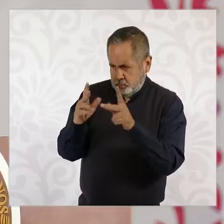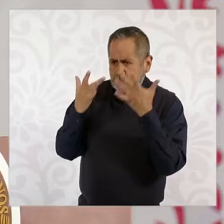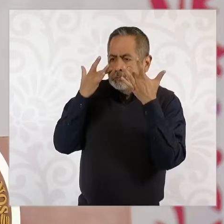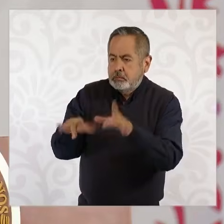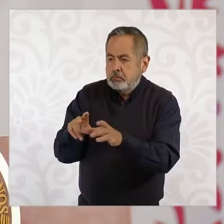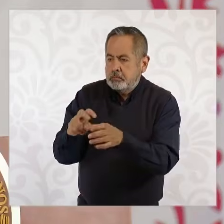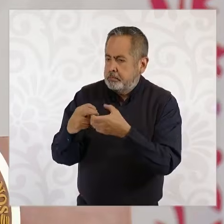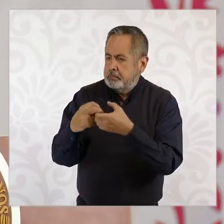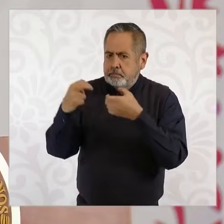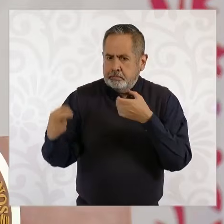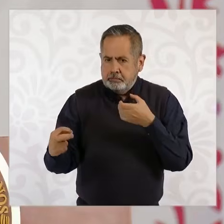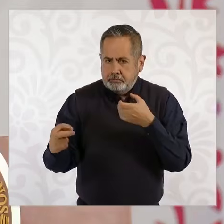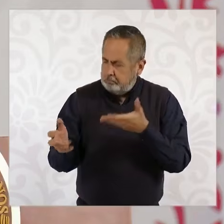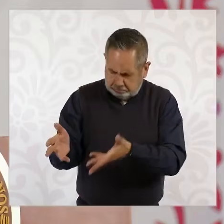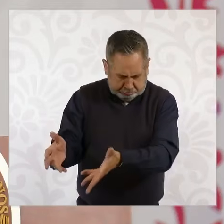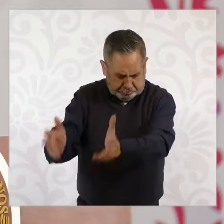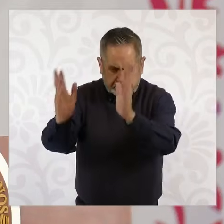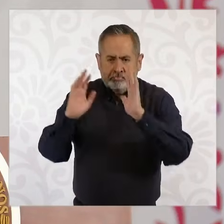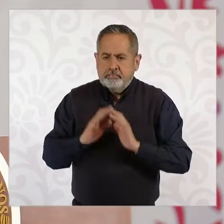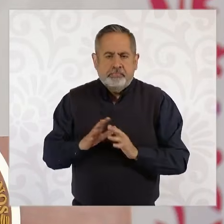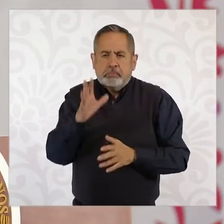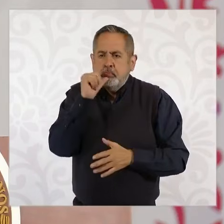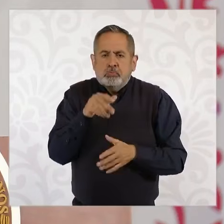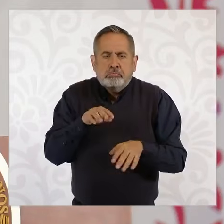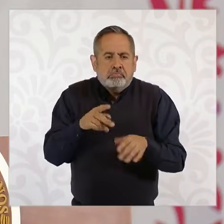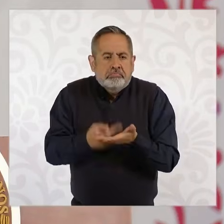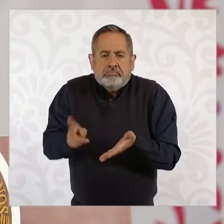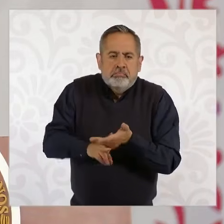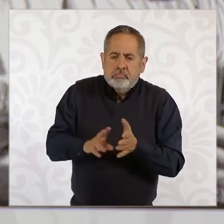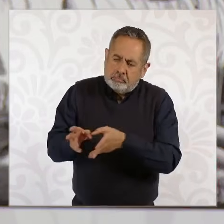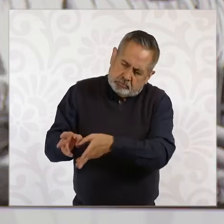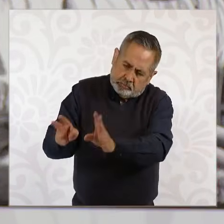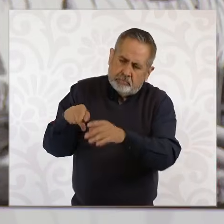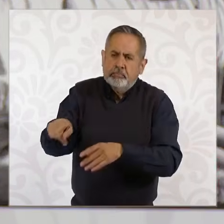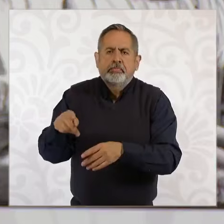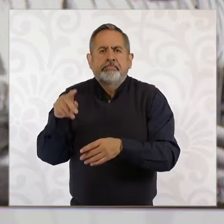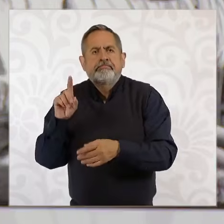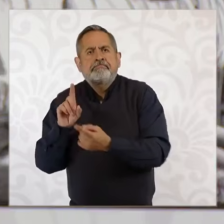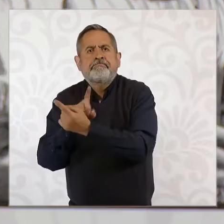poder dejar el gobierno e irse pues a hacer su trabajo territorial.